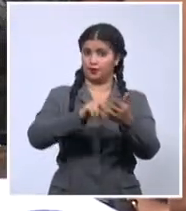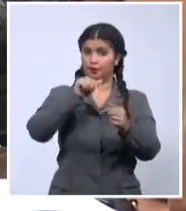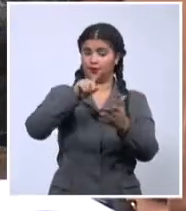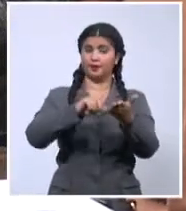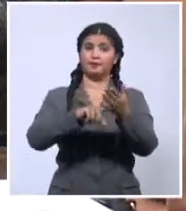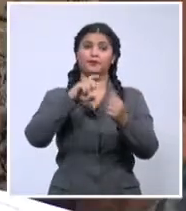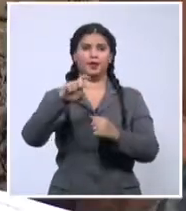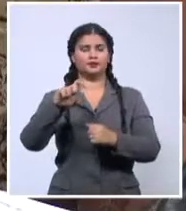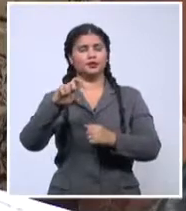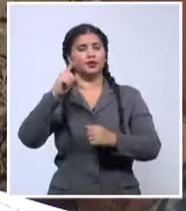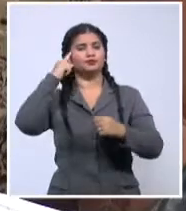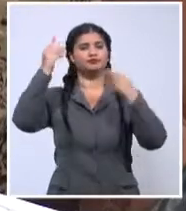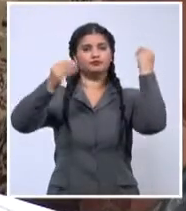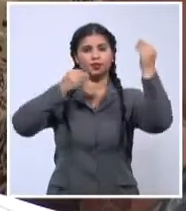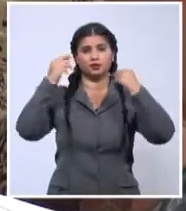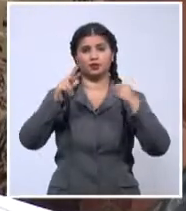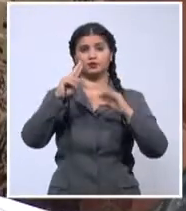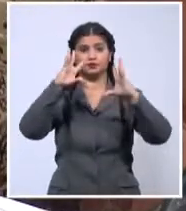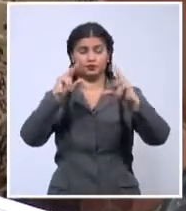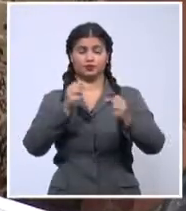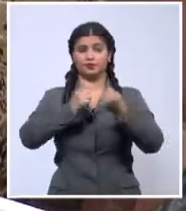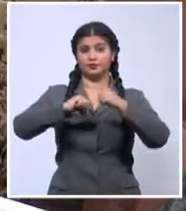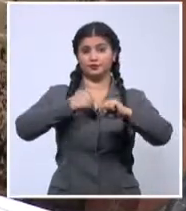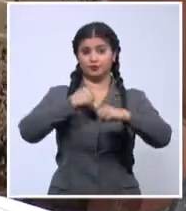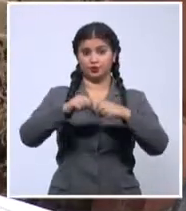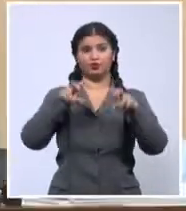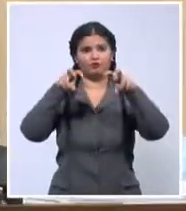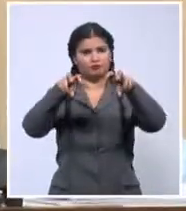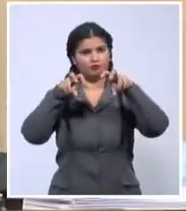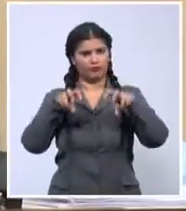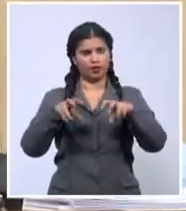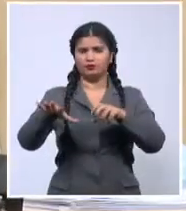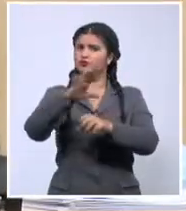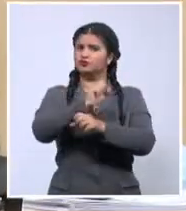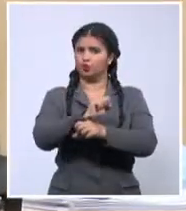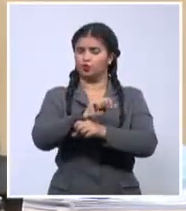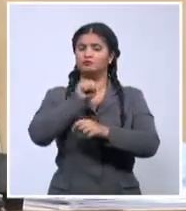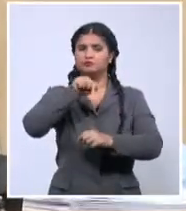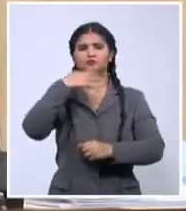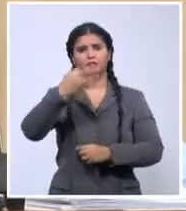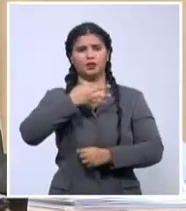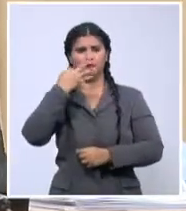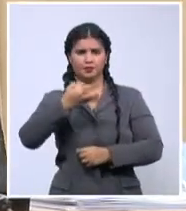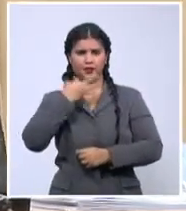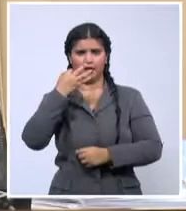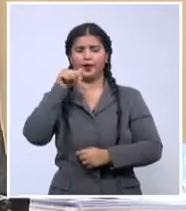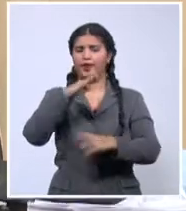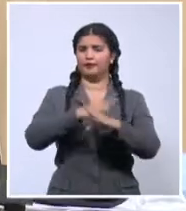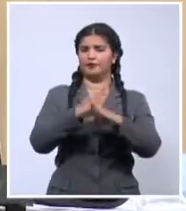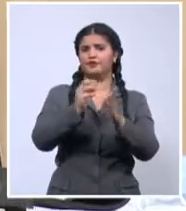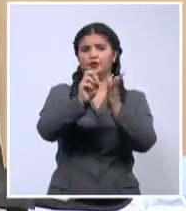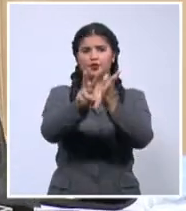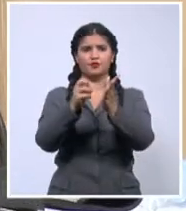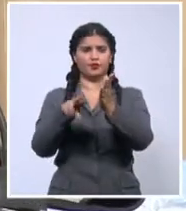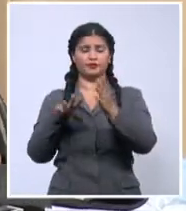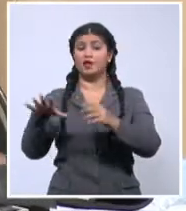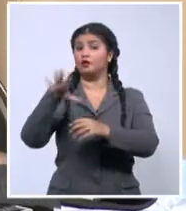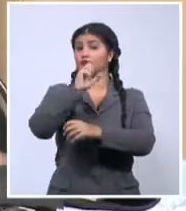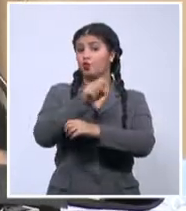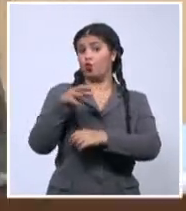control y fiscalización a los despachos de los delegados. Según se conoció, se visitaron varias provincias y todos los municipios de la